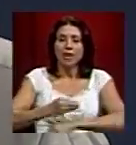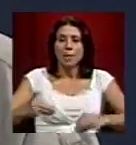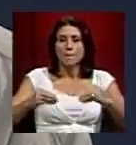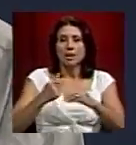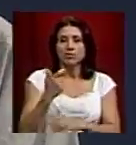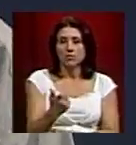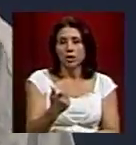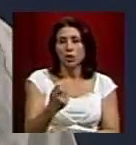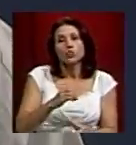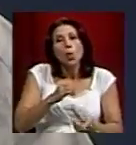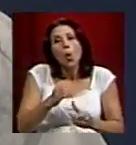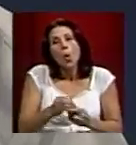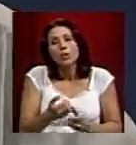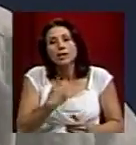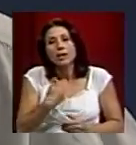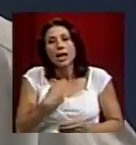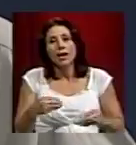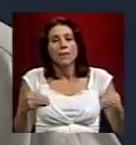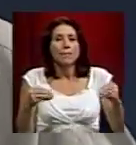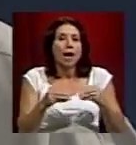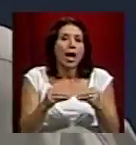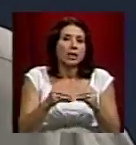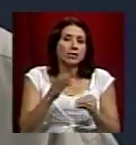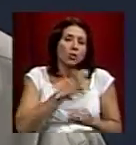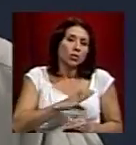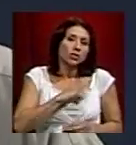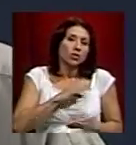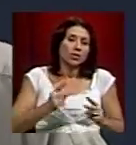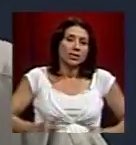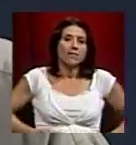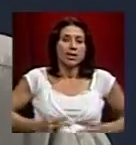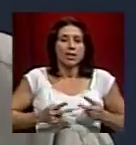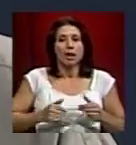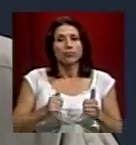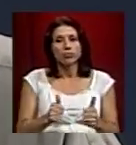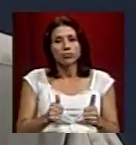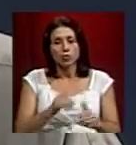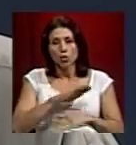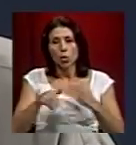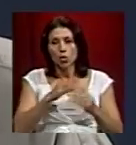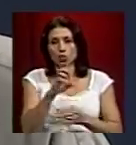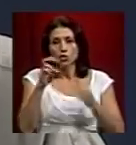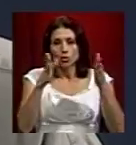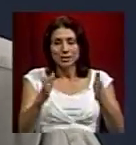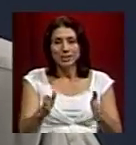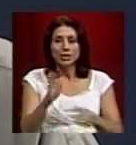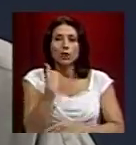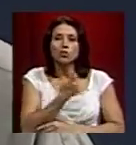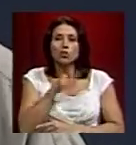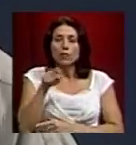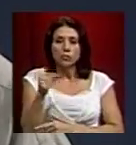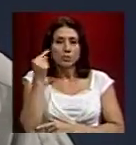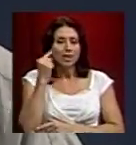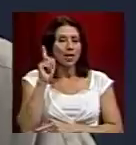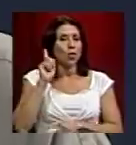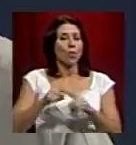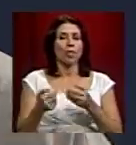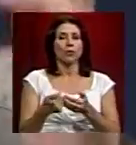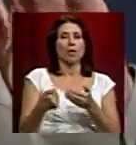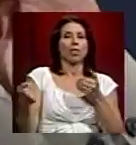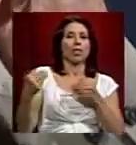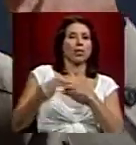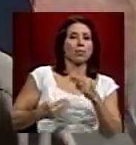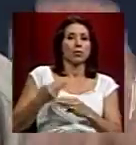menos tener una mayor condiciones de vida a todos los costarricenses, tenemos que pensar que no podemos aislarnos. Igual que